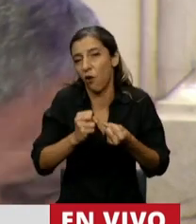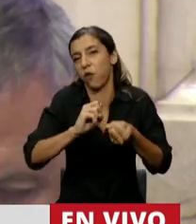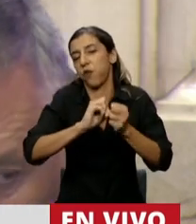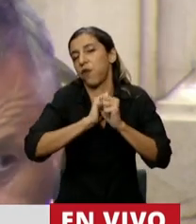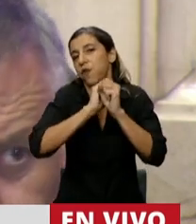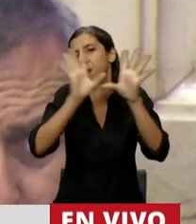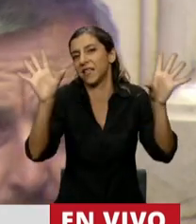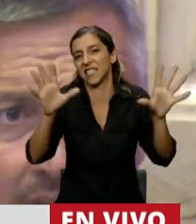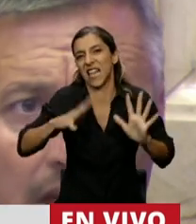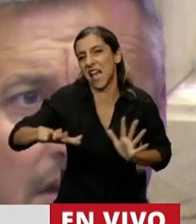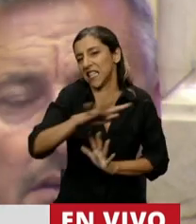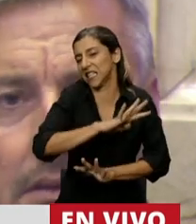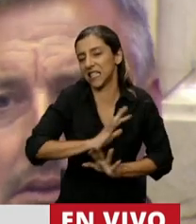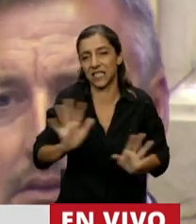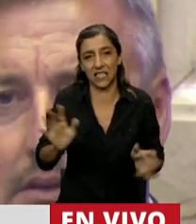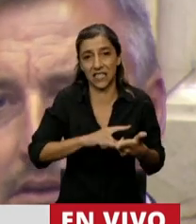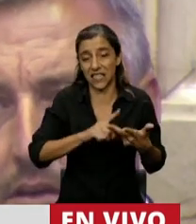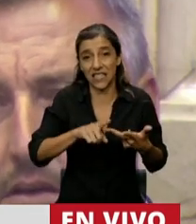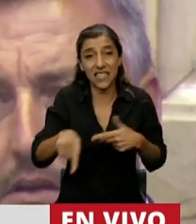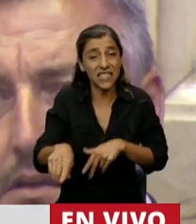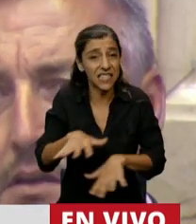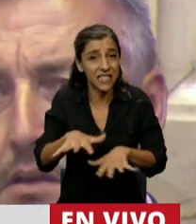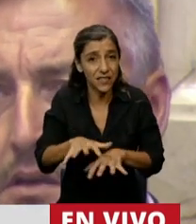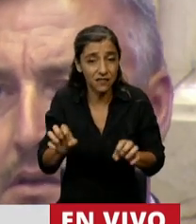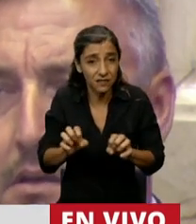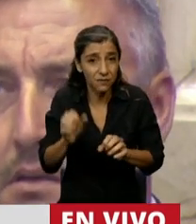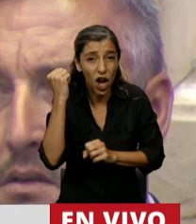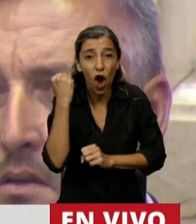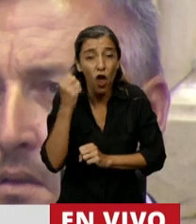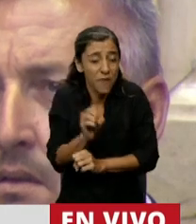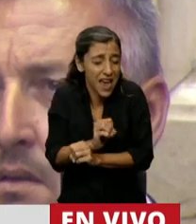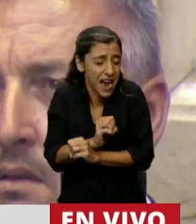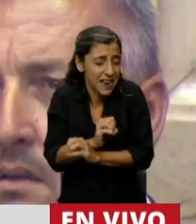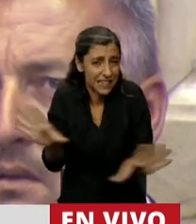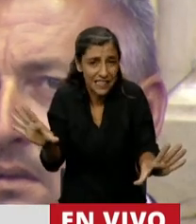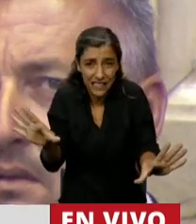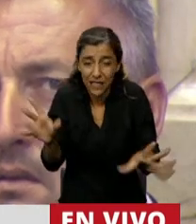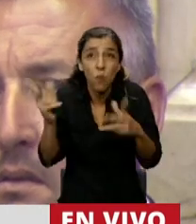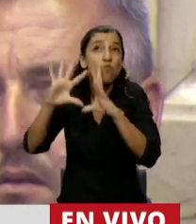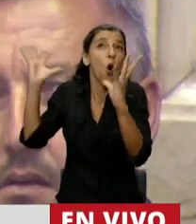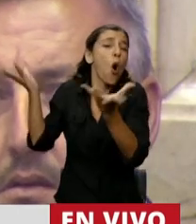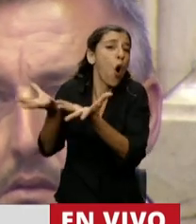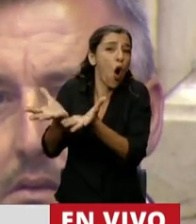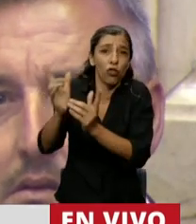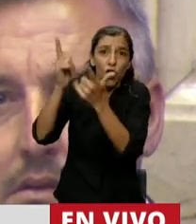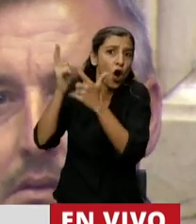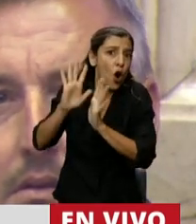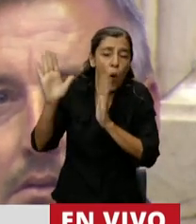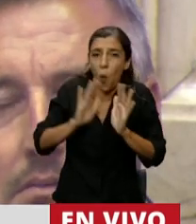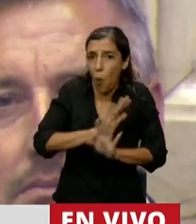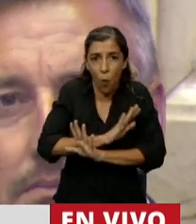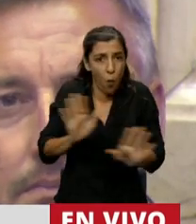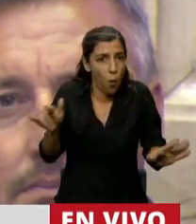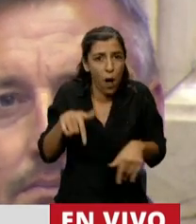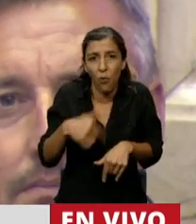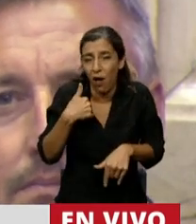responsables de una crisis económica única en el mundo, por el desmanejo, por la improvisación, por la falta de rumbo,